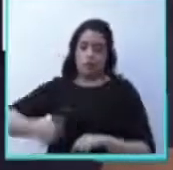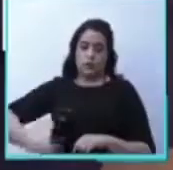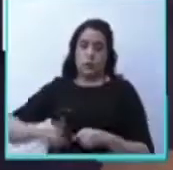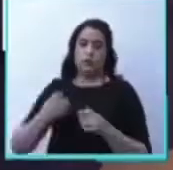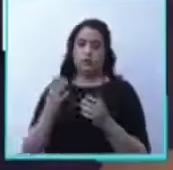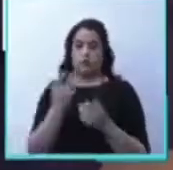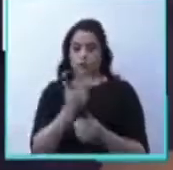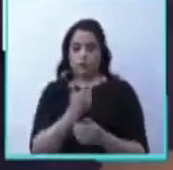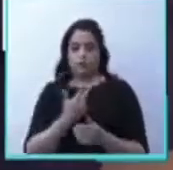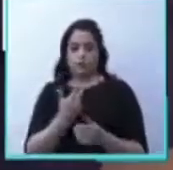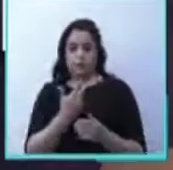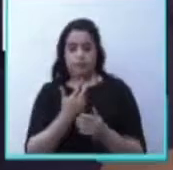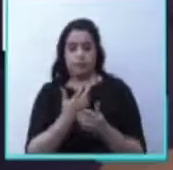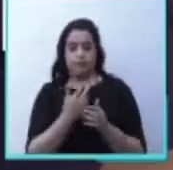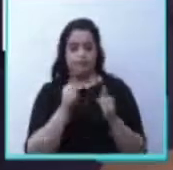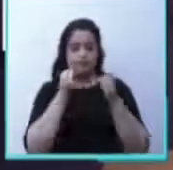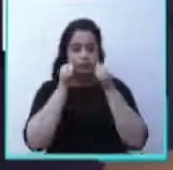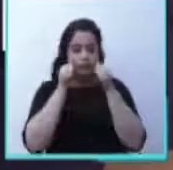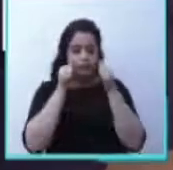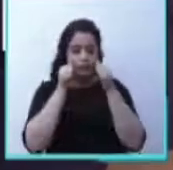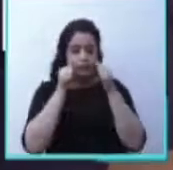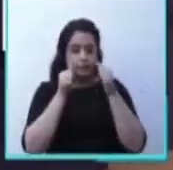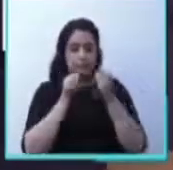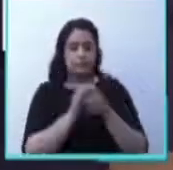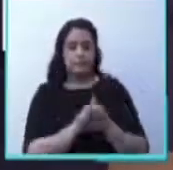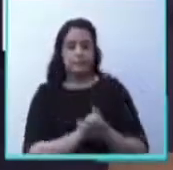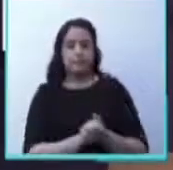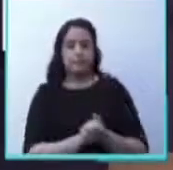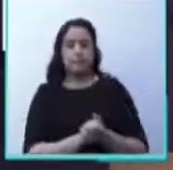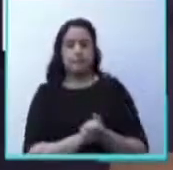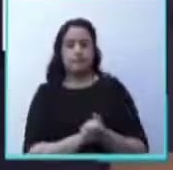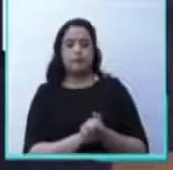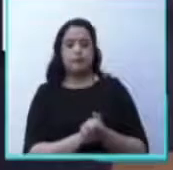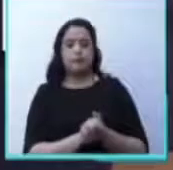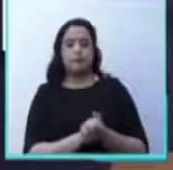Vamos, el artículo constitucional lo prohíbe.